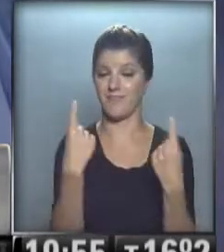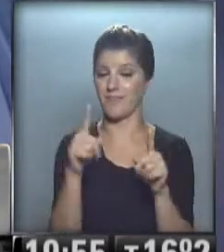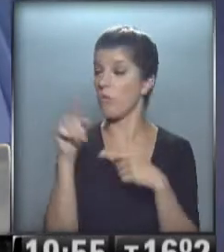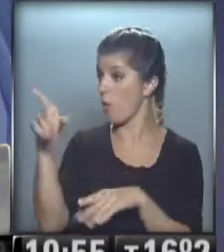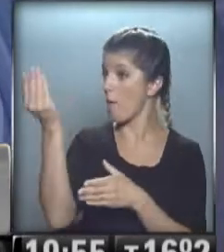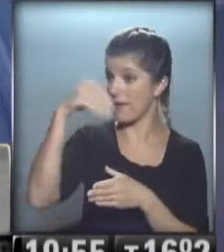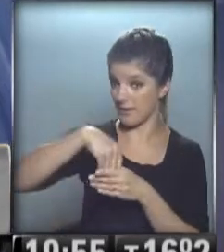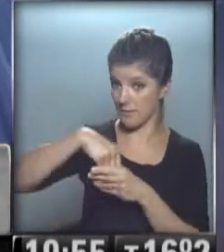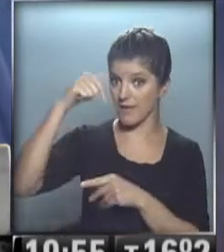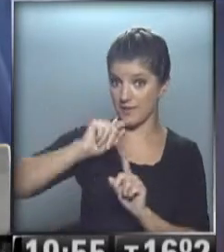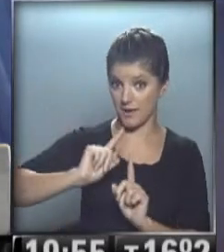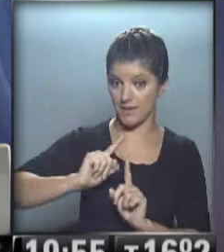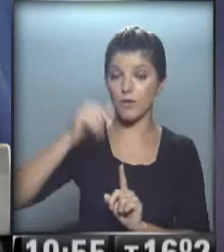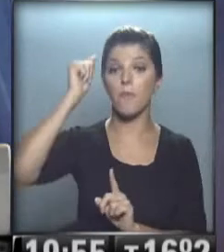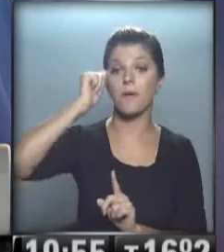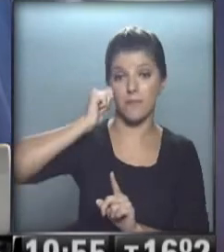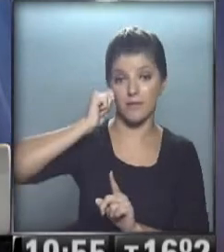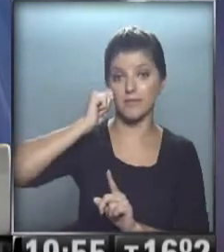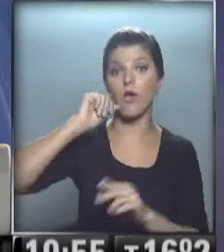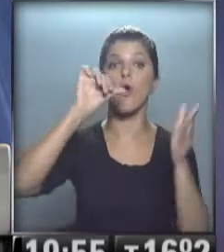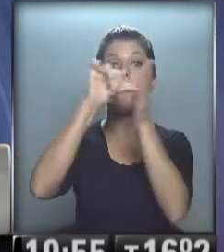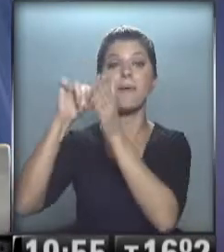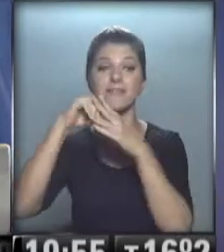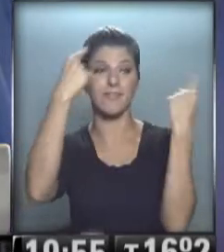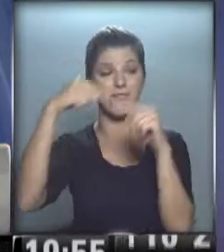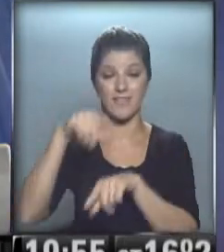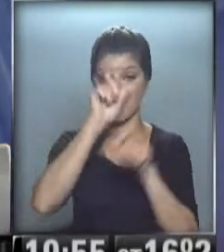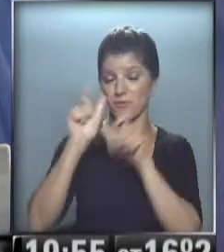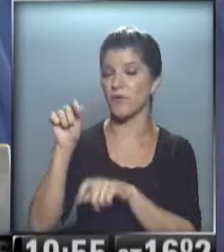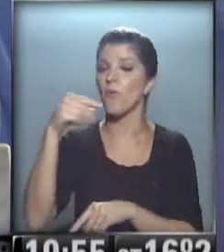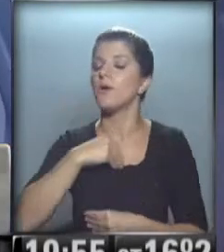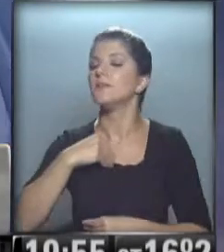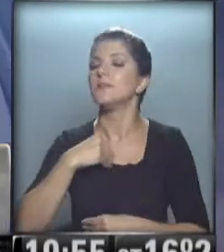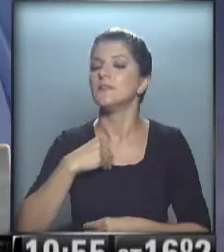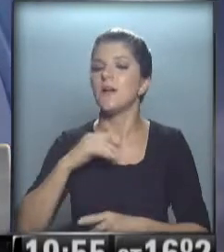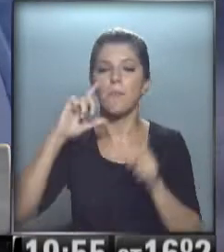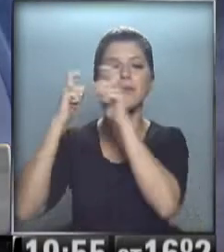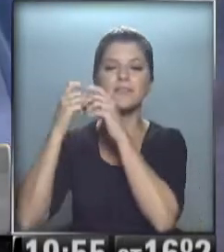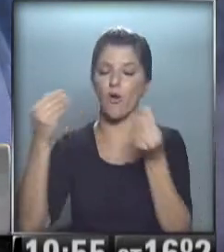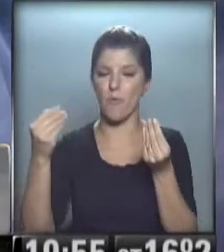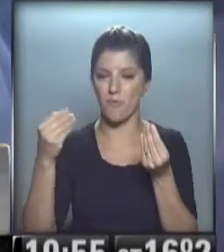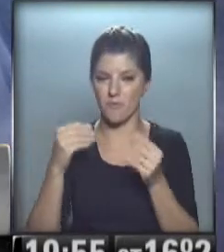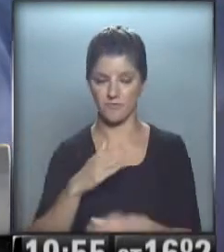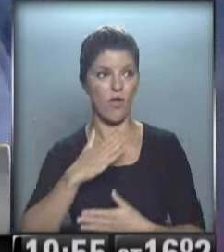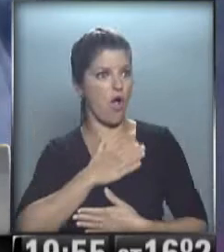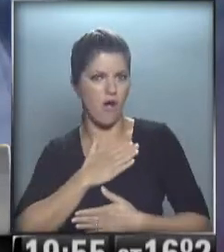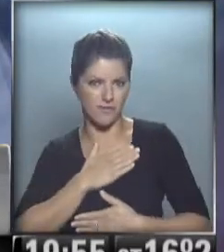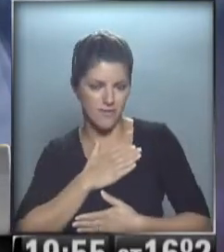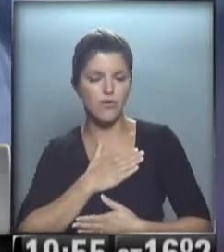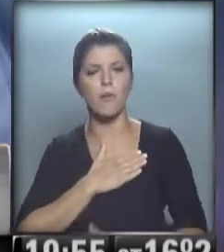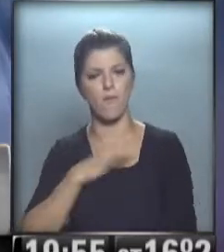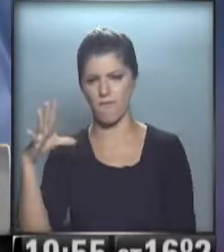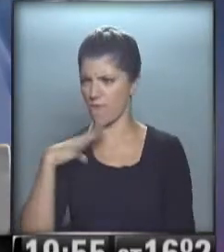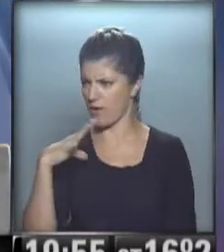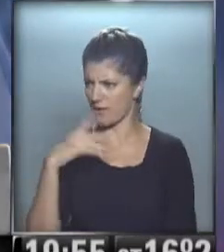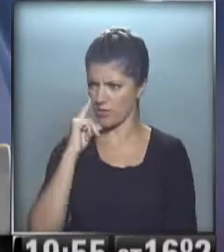este MIXUR aquí en Mar del Plata con gente de distintos países. ¿Cómo lo has vivido? ¿Cómo fue esta experiencia? Estoy feliz. Todavía faltan, ¿no?